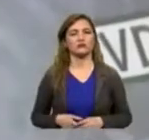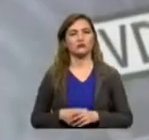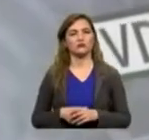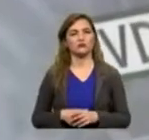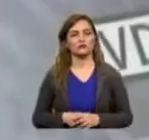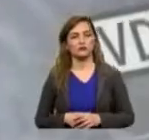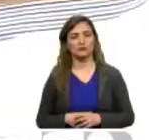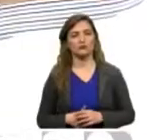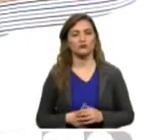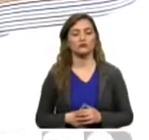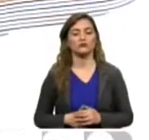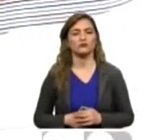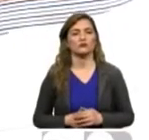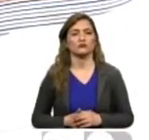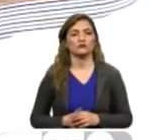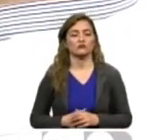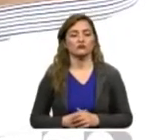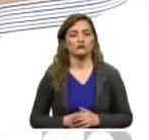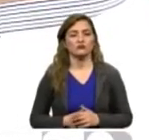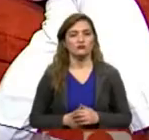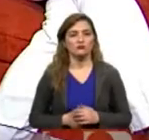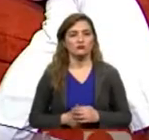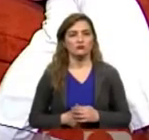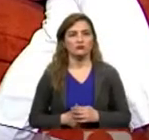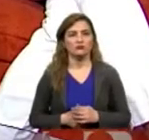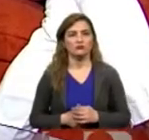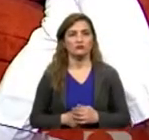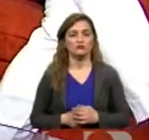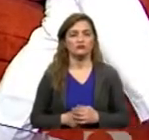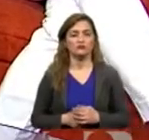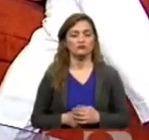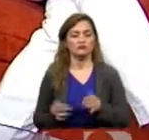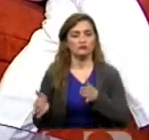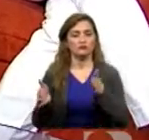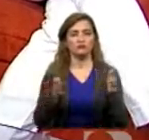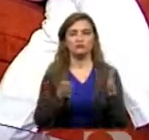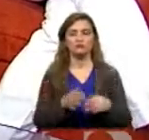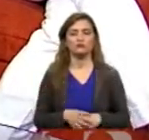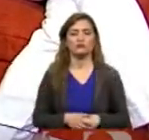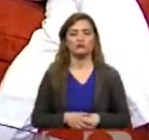En Quito, Nelson Carrera, 24 horas. Y en otros temas, amigos, les contamos.